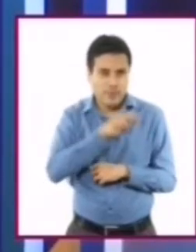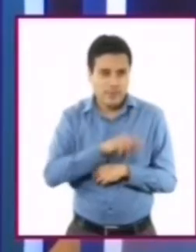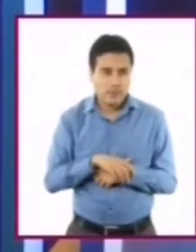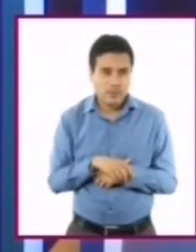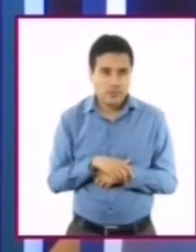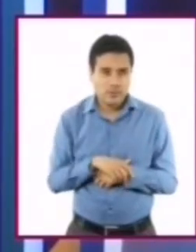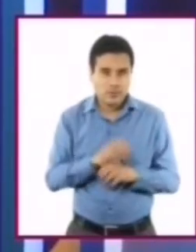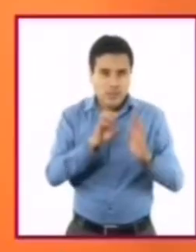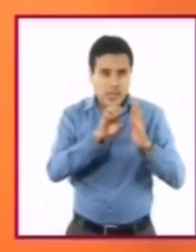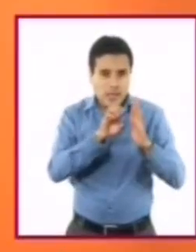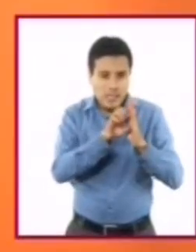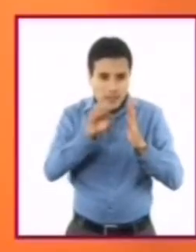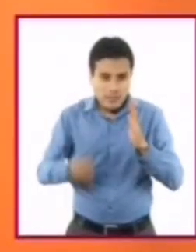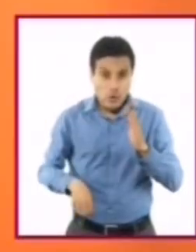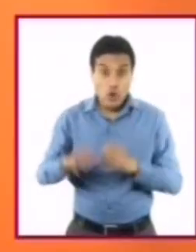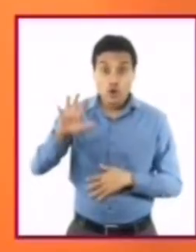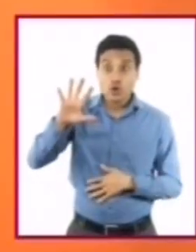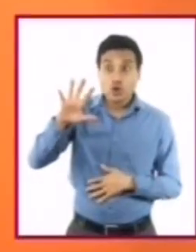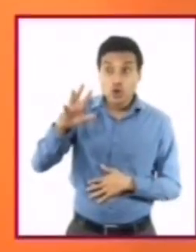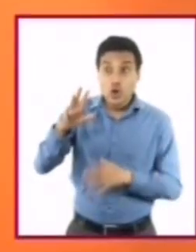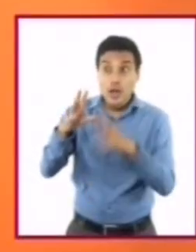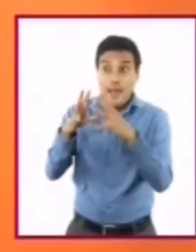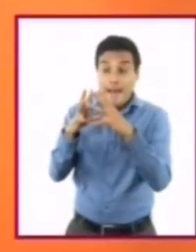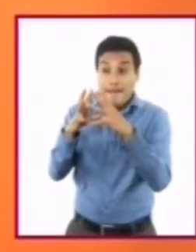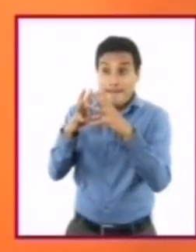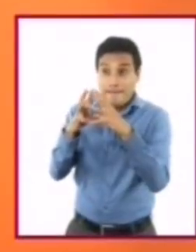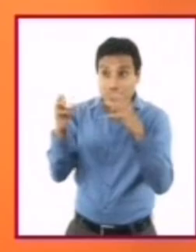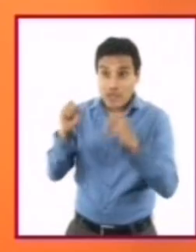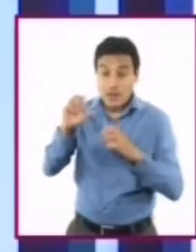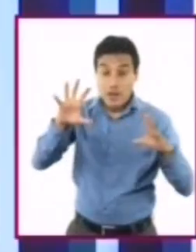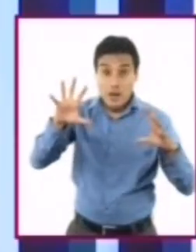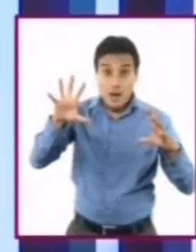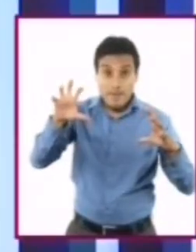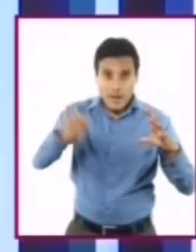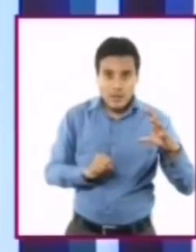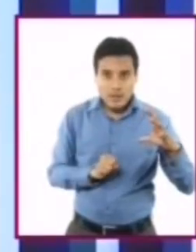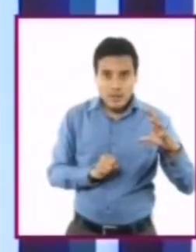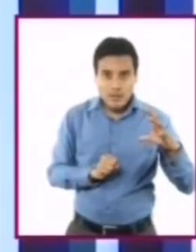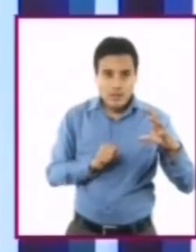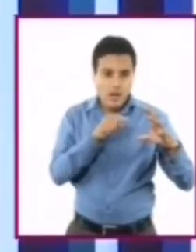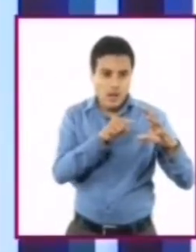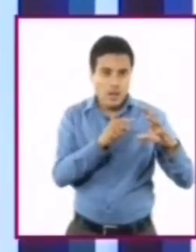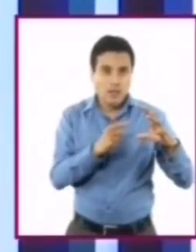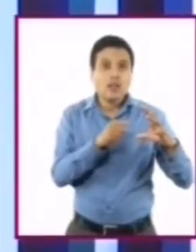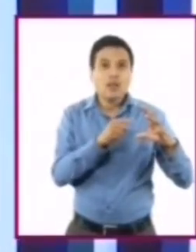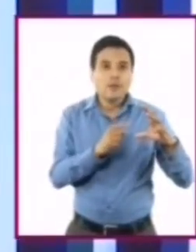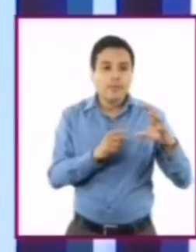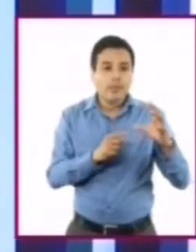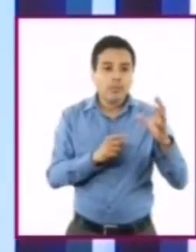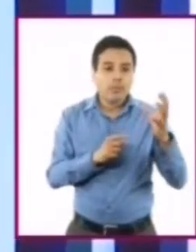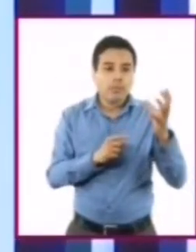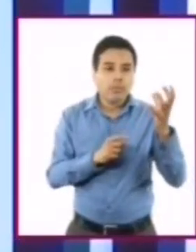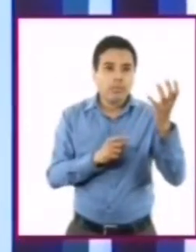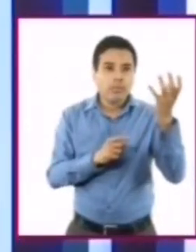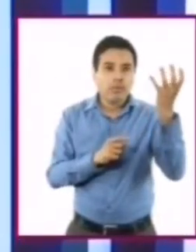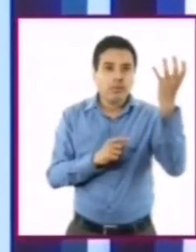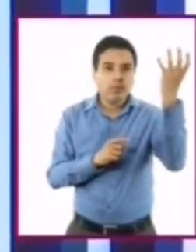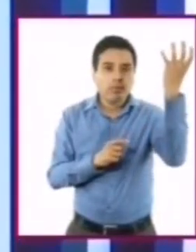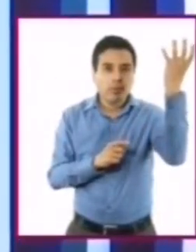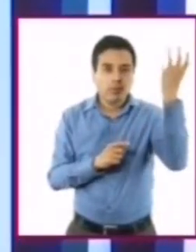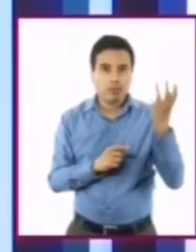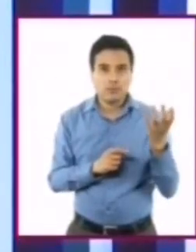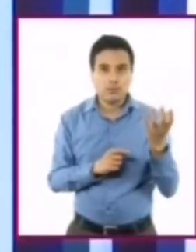al desaparecer el Sol, de manera inmediata, la Tierra ya no sentiría una fuerza de atracción hacia este